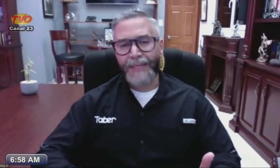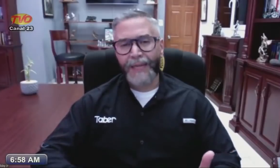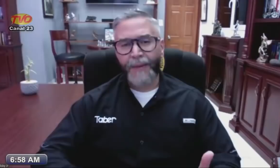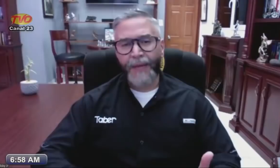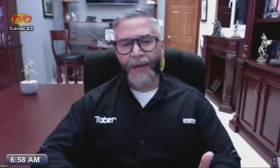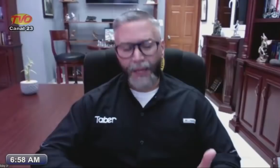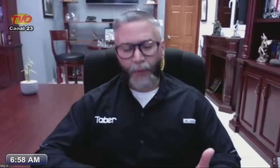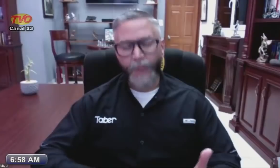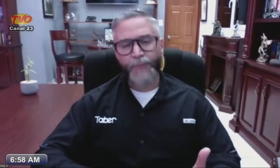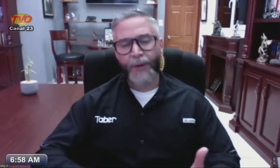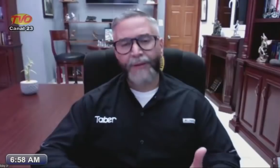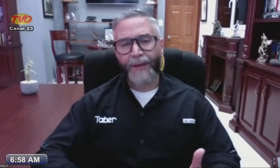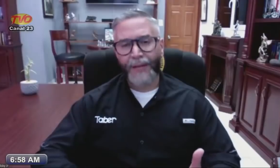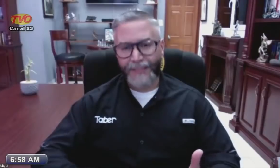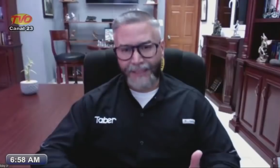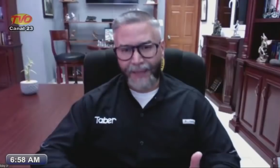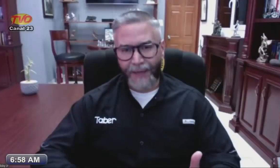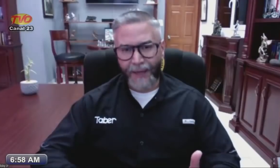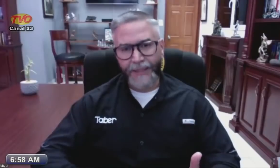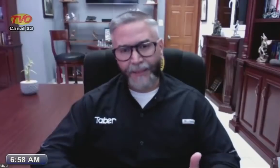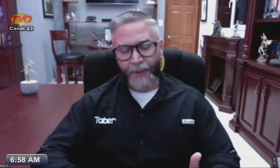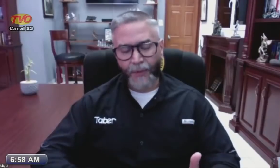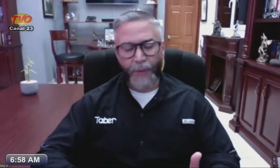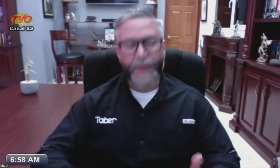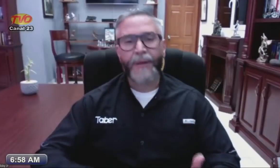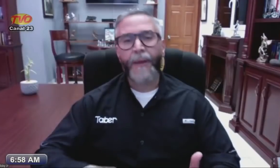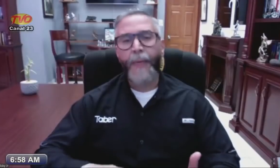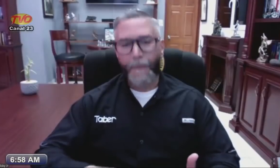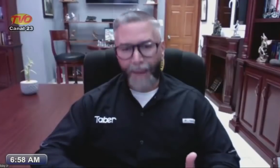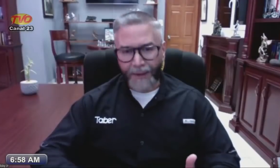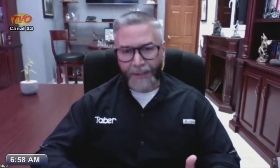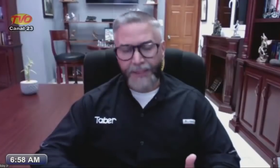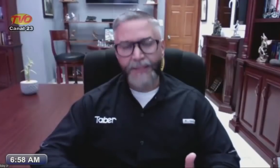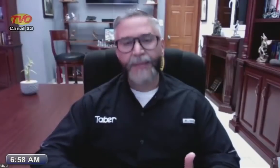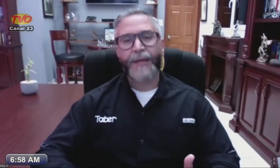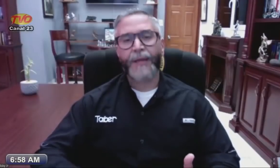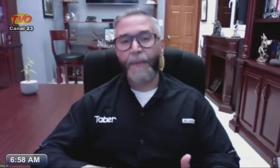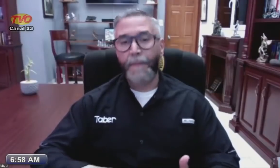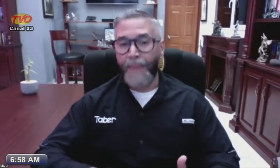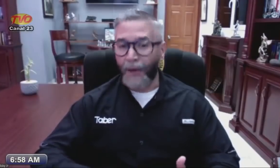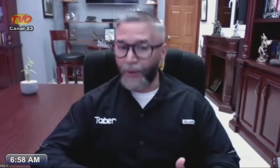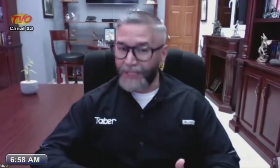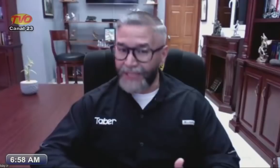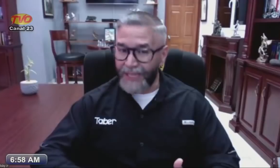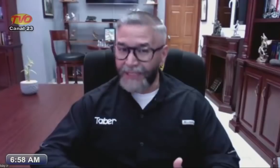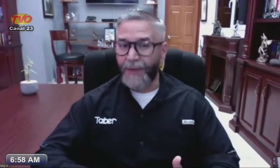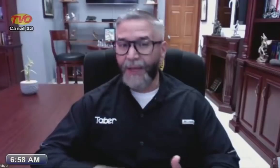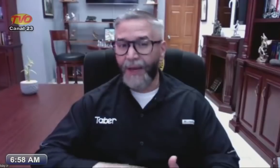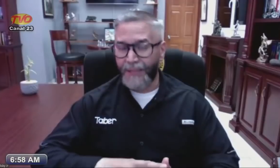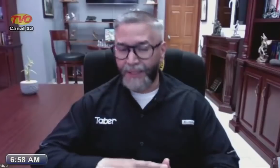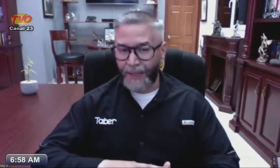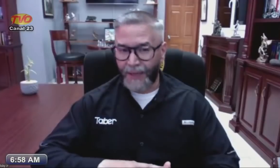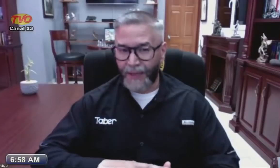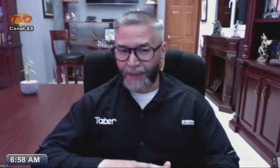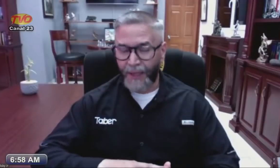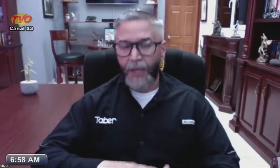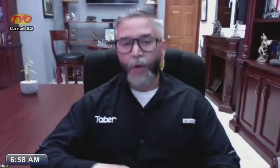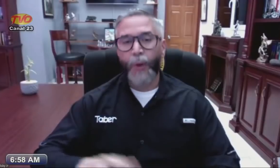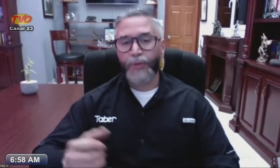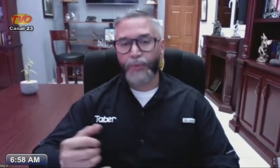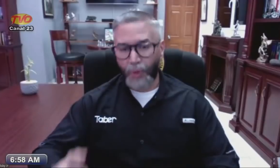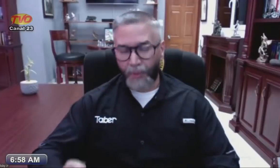a las 6 de la mañana y lunes por la tarde a las 6 de la tarde están virtualmente martes 6 de la tarde miércoles 6 de la mañana y 6 de la tarde